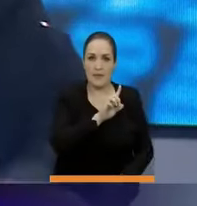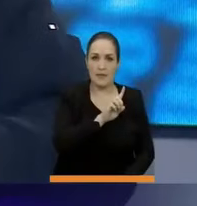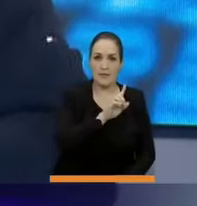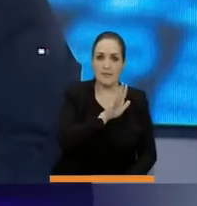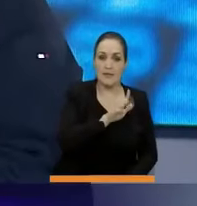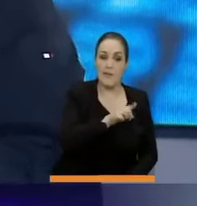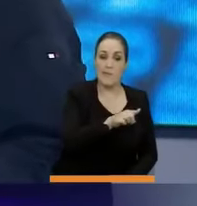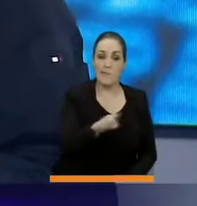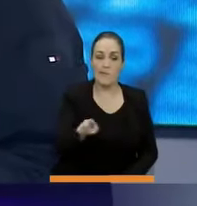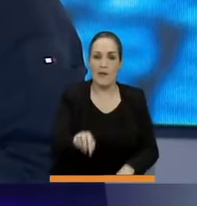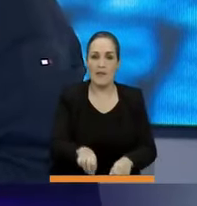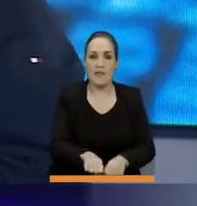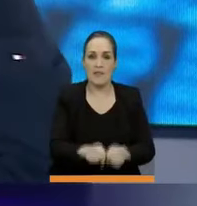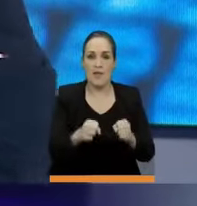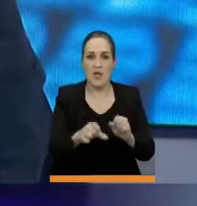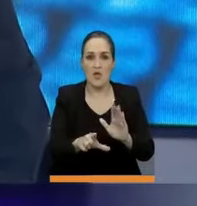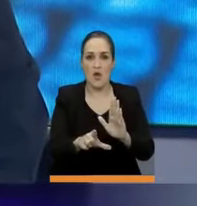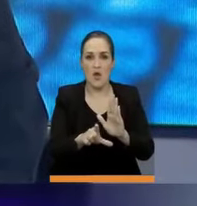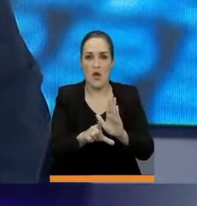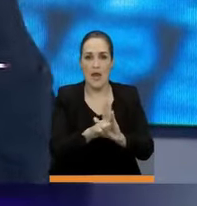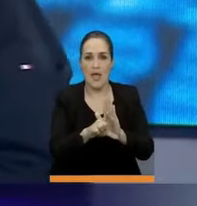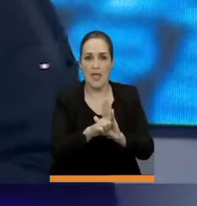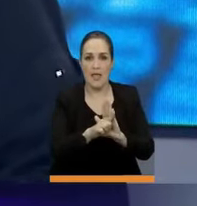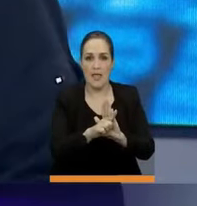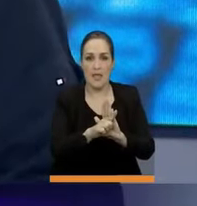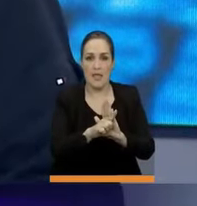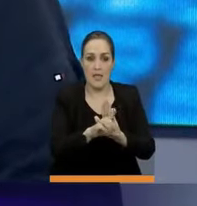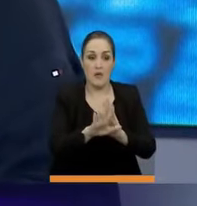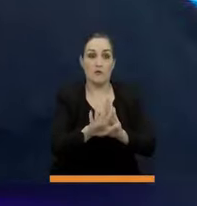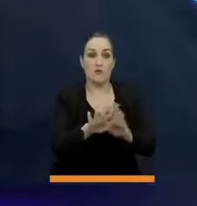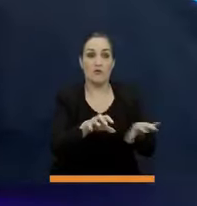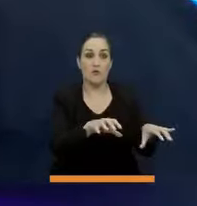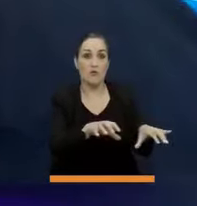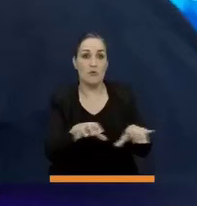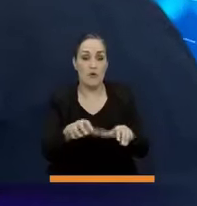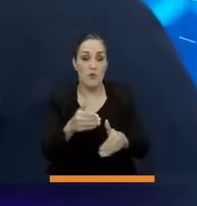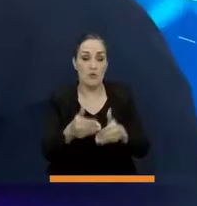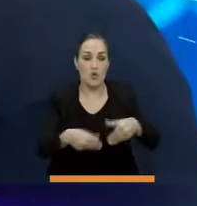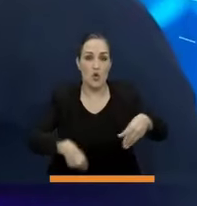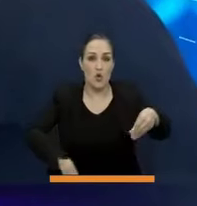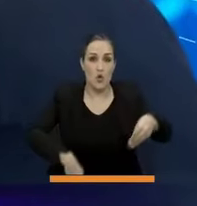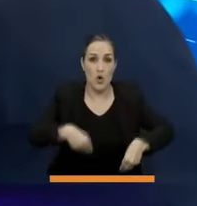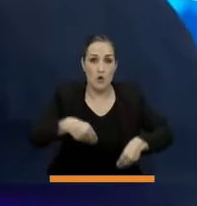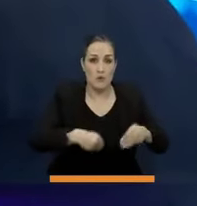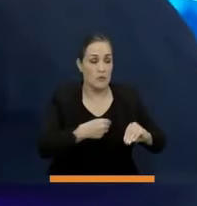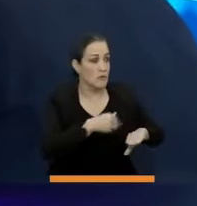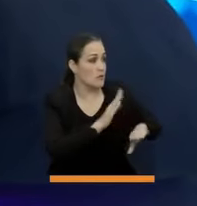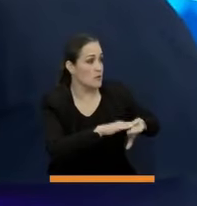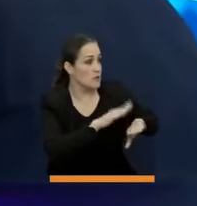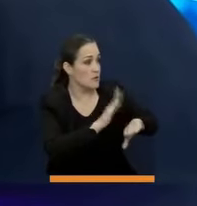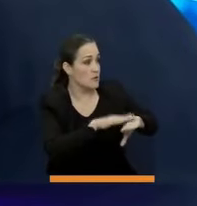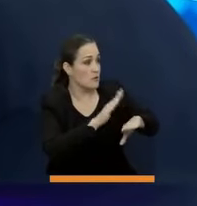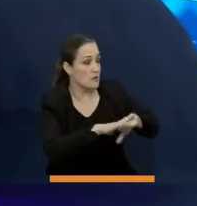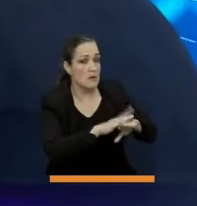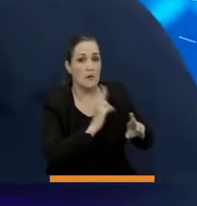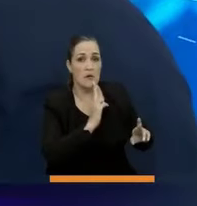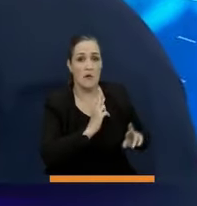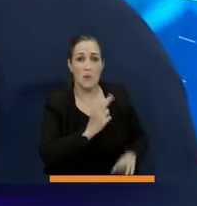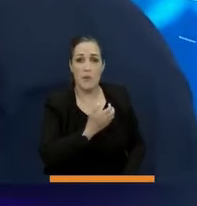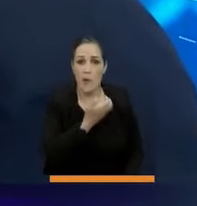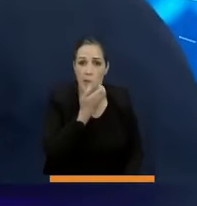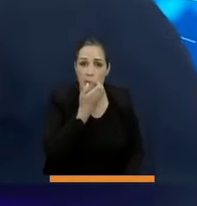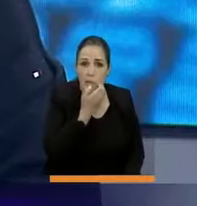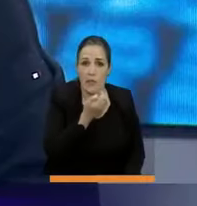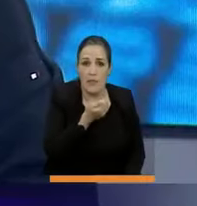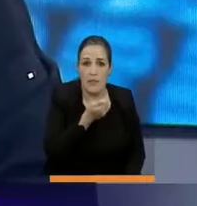de violación a la ley penal, es decir, presuntos delitos contra la Administración del Estado, asociados a corrupción y desafortunadamente he tenido 13 respuestas. A